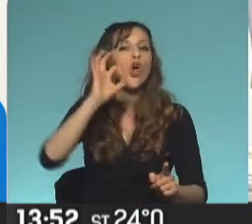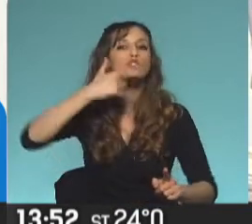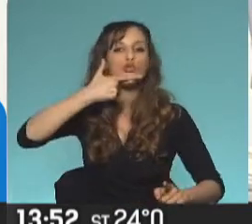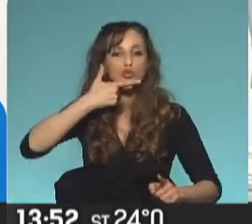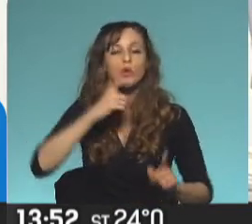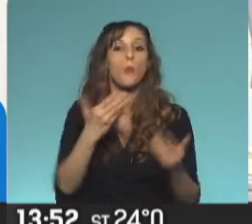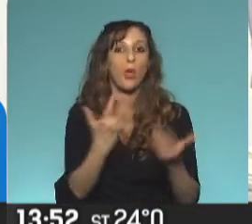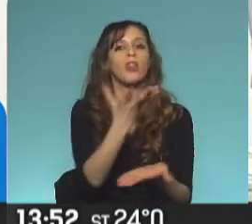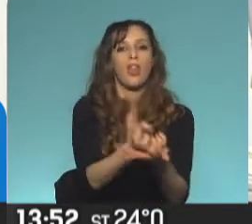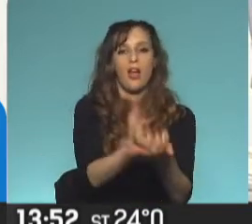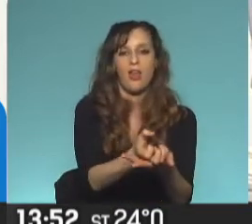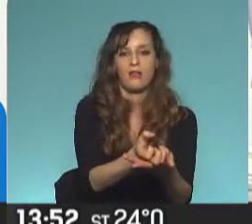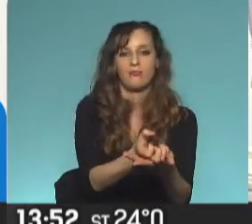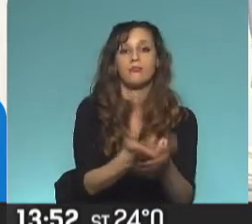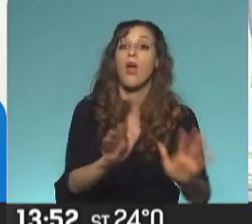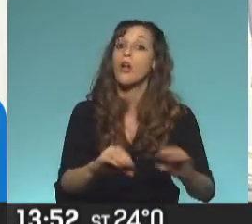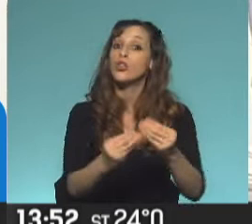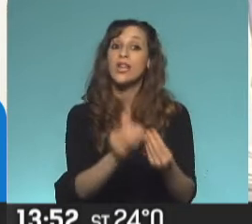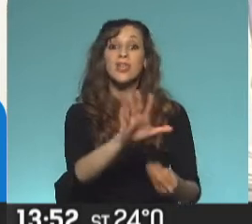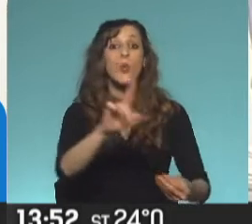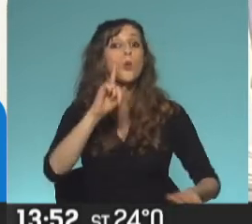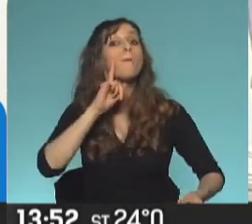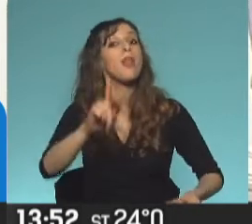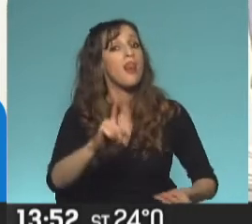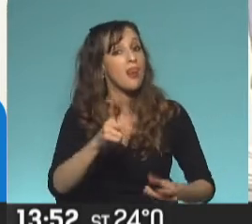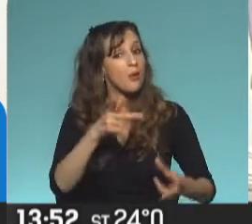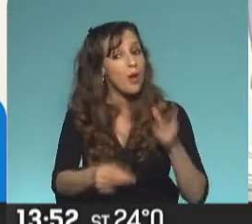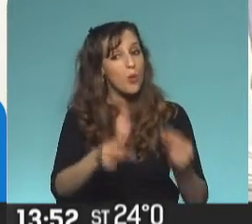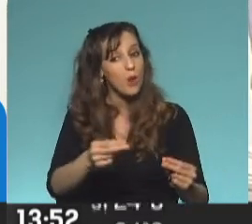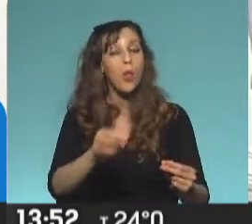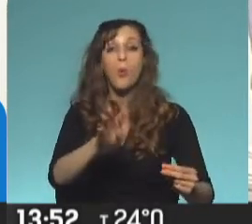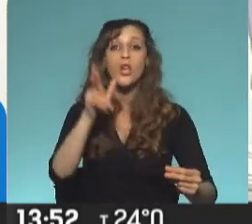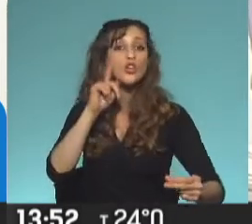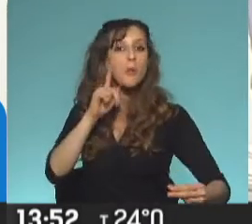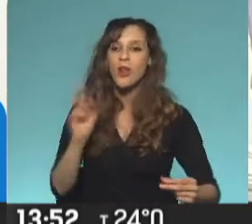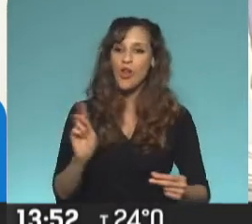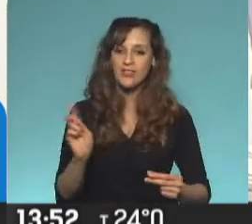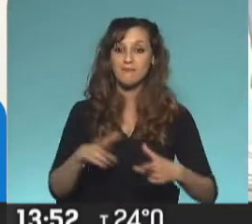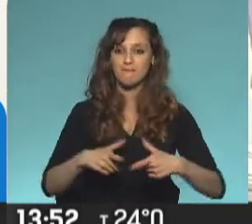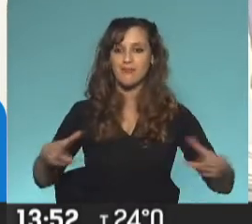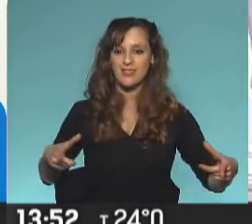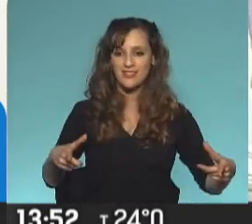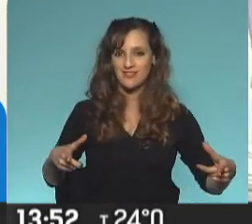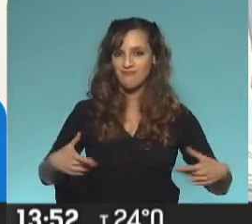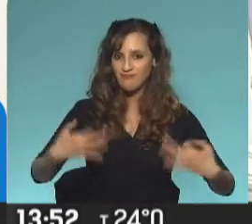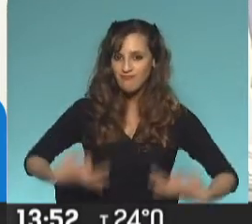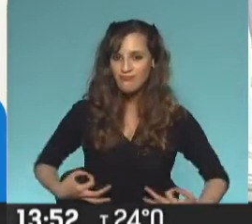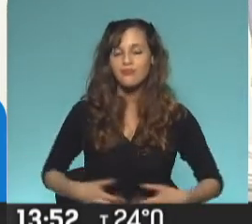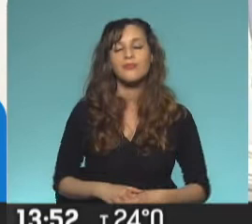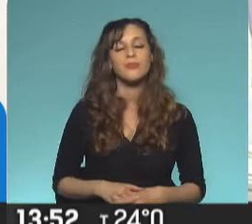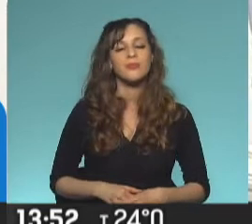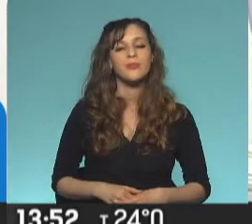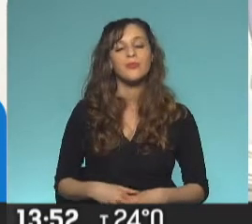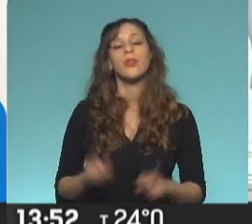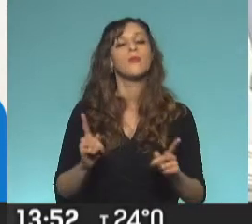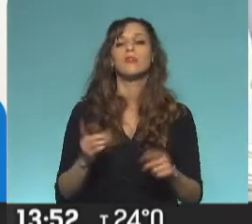a mira tenemos 51 mil vacunas no son 48 sino 51 mil vacunas y creciendo y quiero decir que cuando